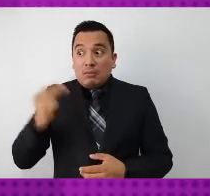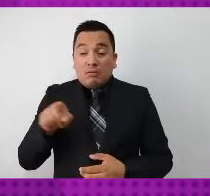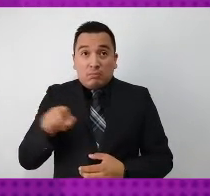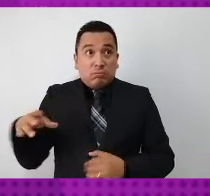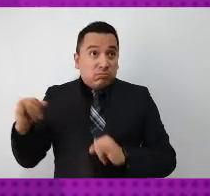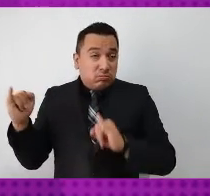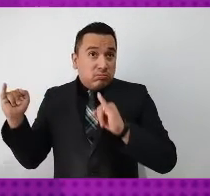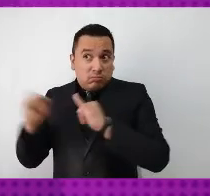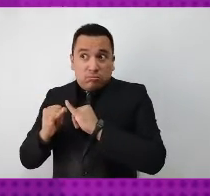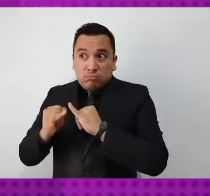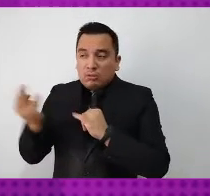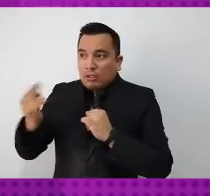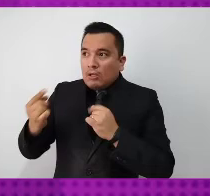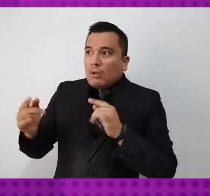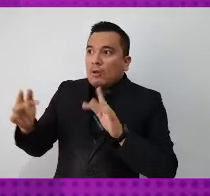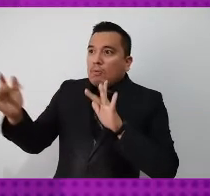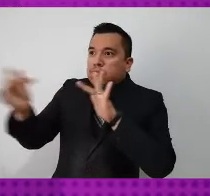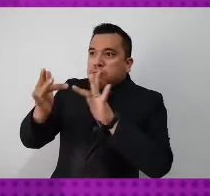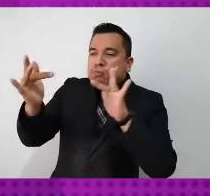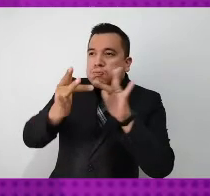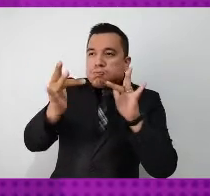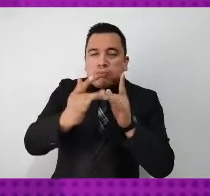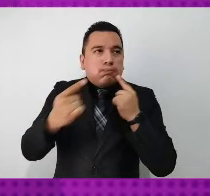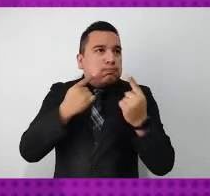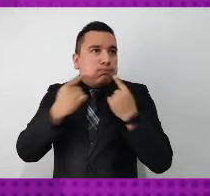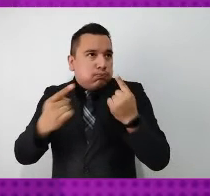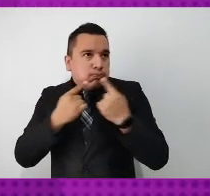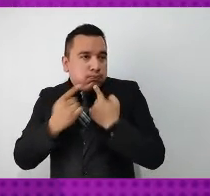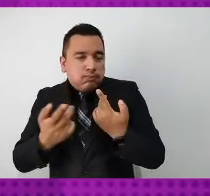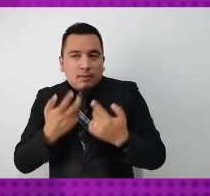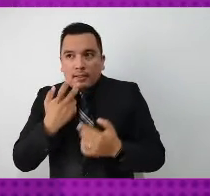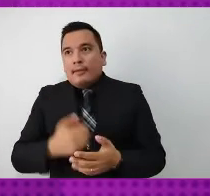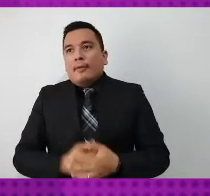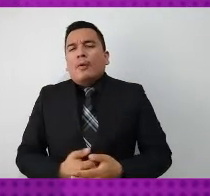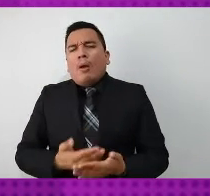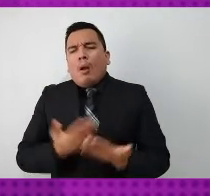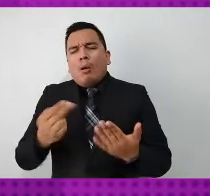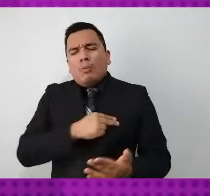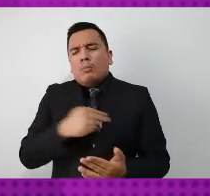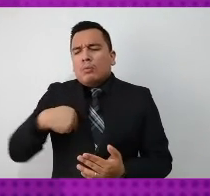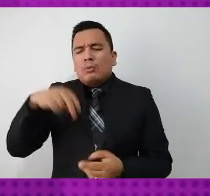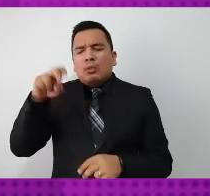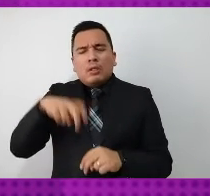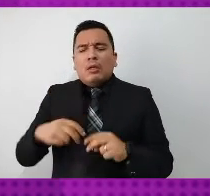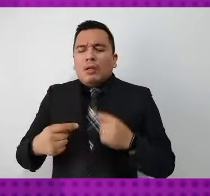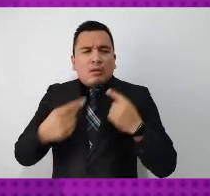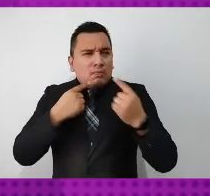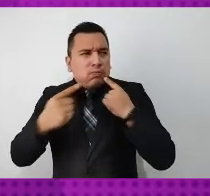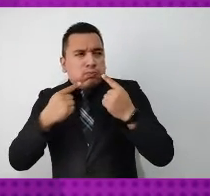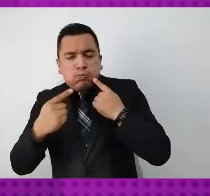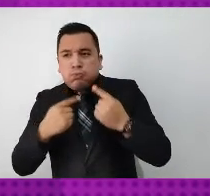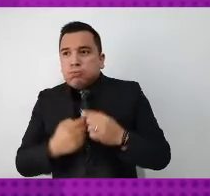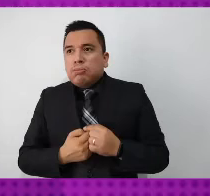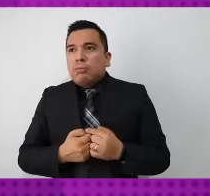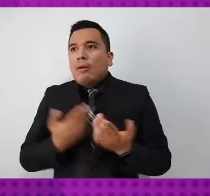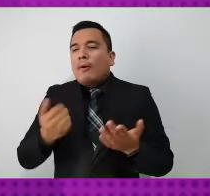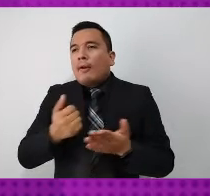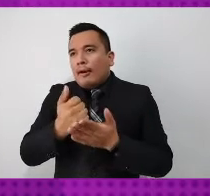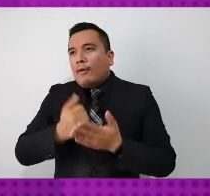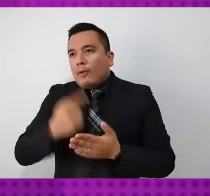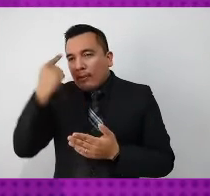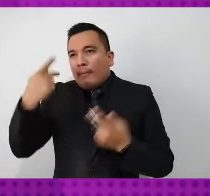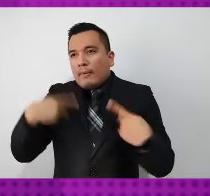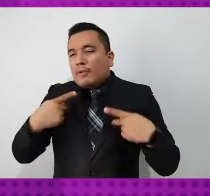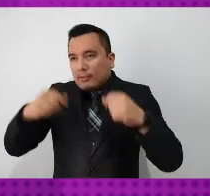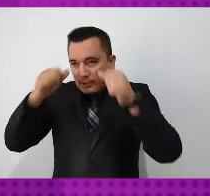complementaria este foro abre puertas para escuchar voces sí bueno entonces